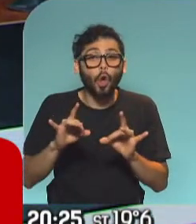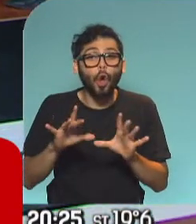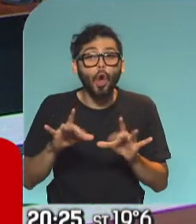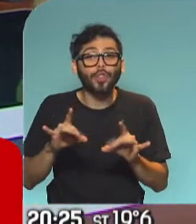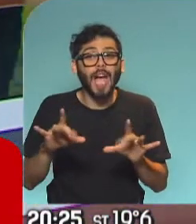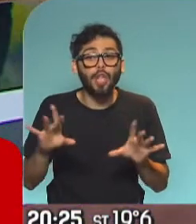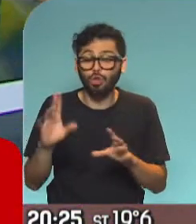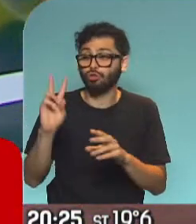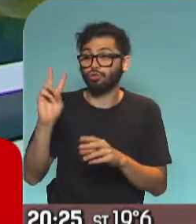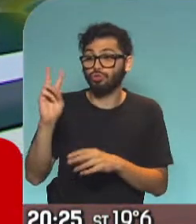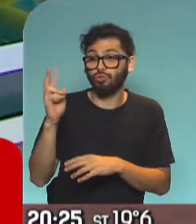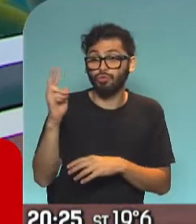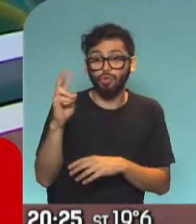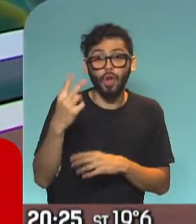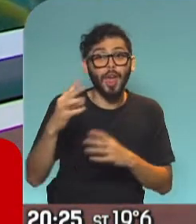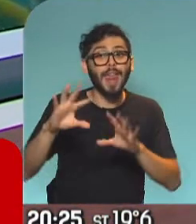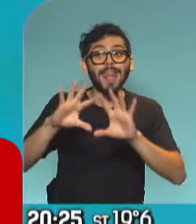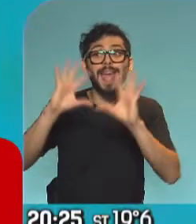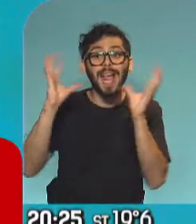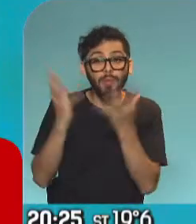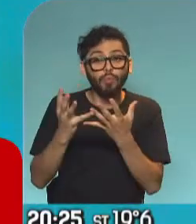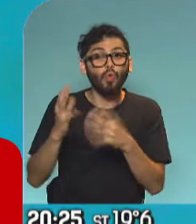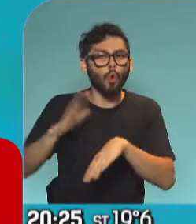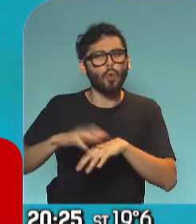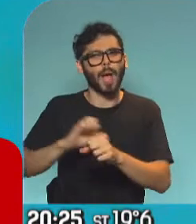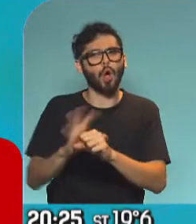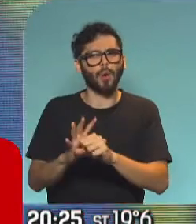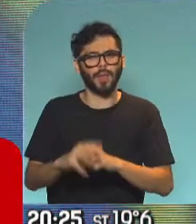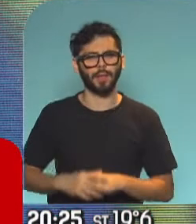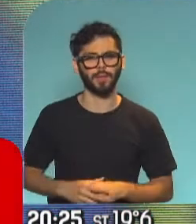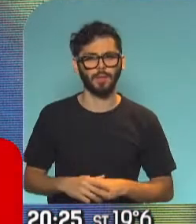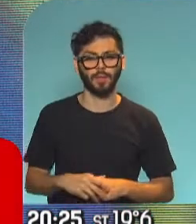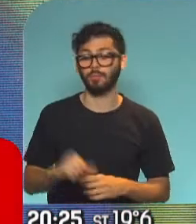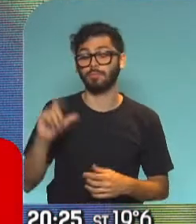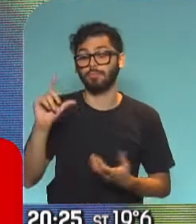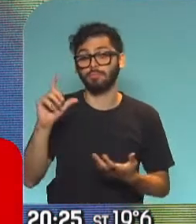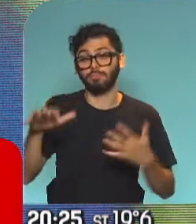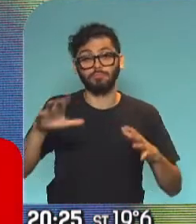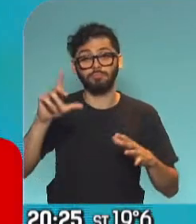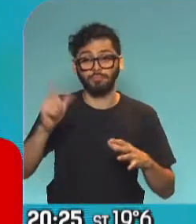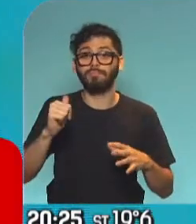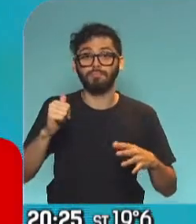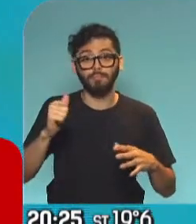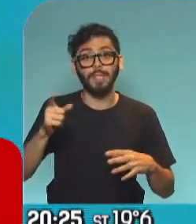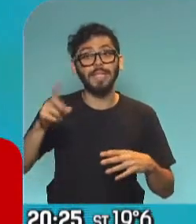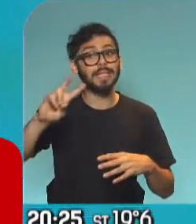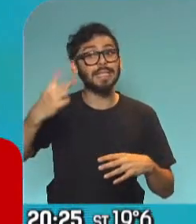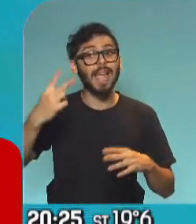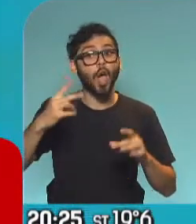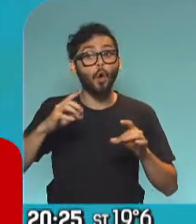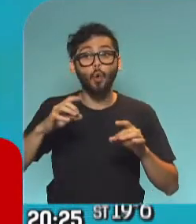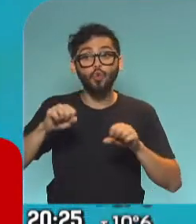y fallecidos en el mundo por coronavirus. Sí. O sea paradojas que nos da esta pandemia. La segunda ola